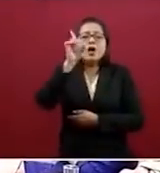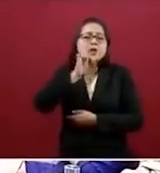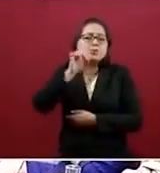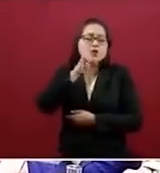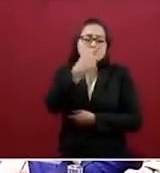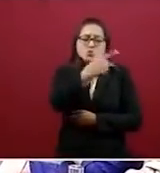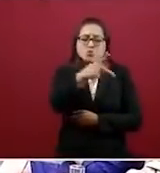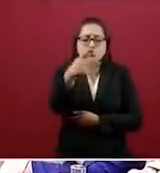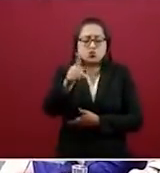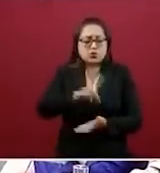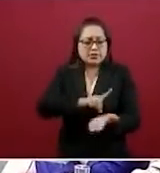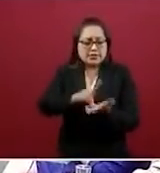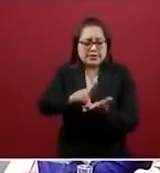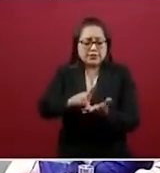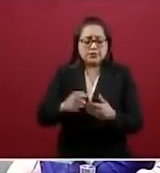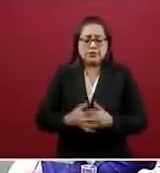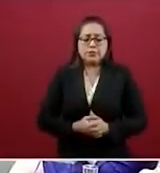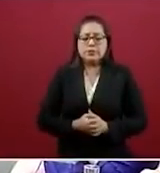el derecho